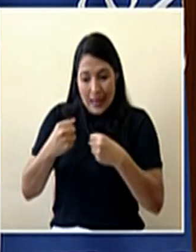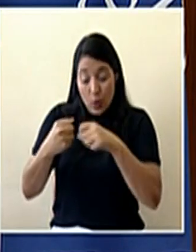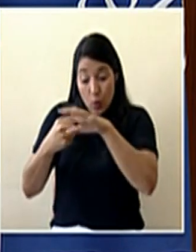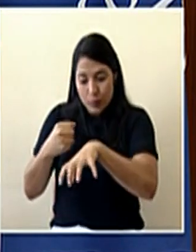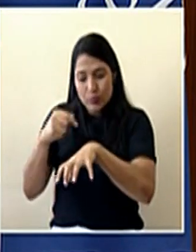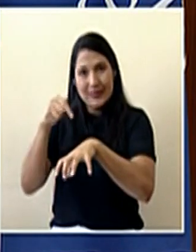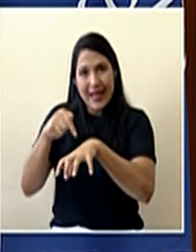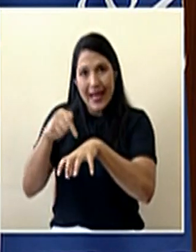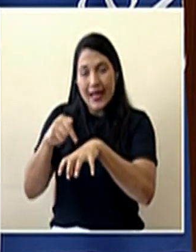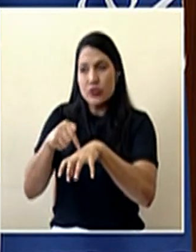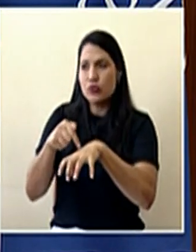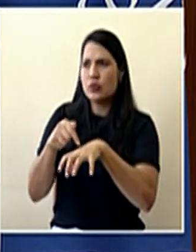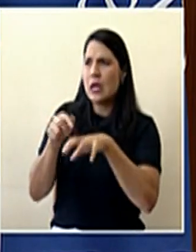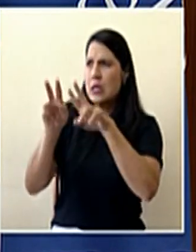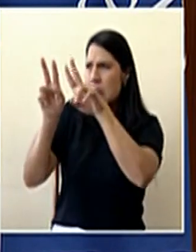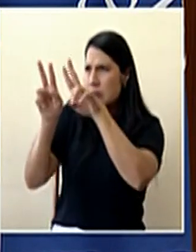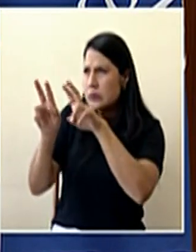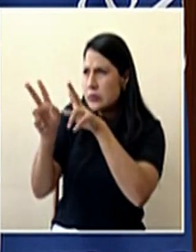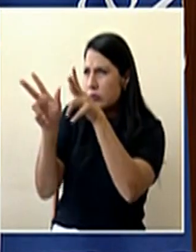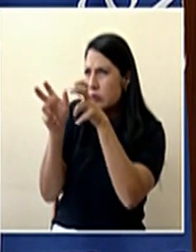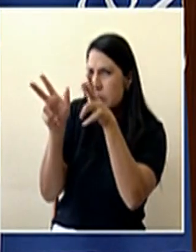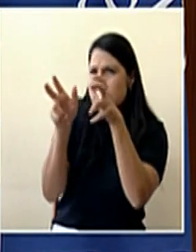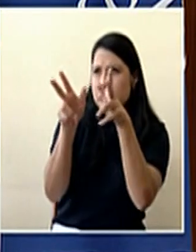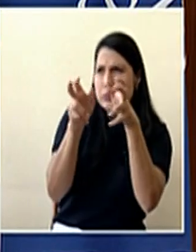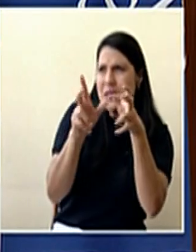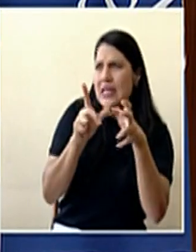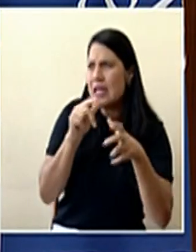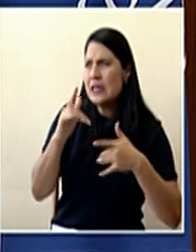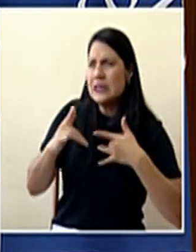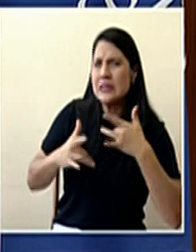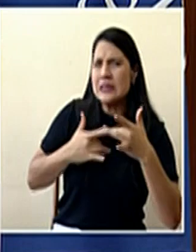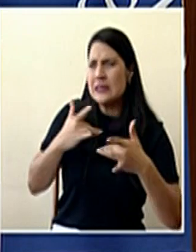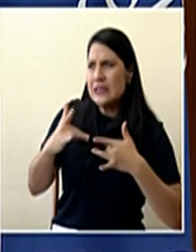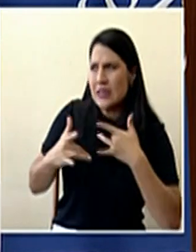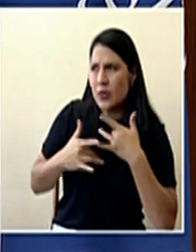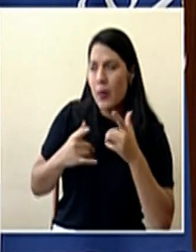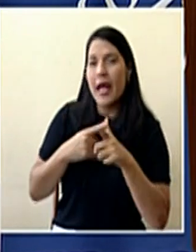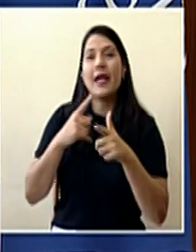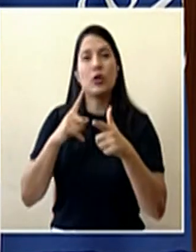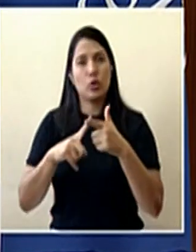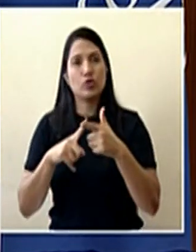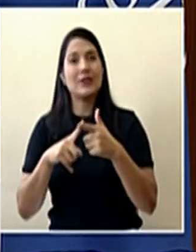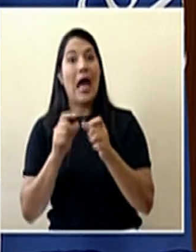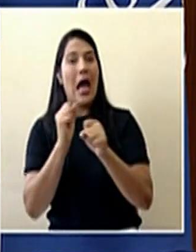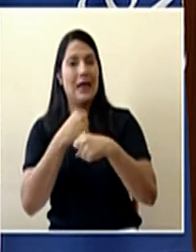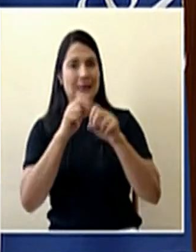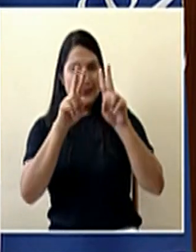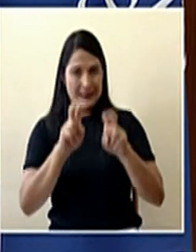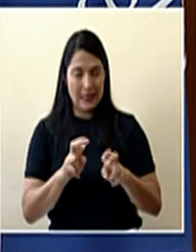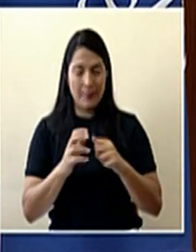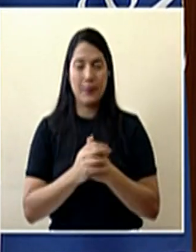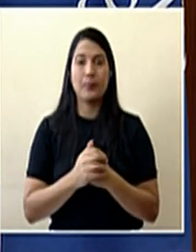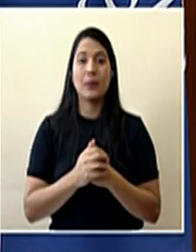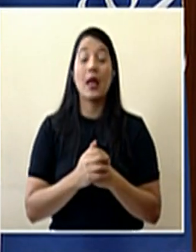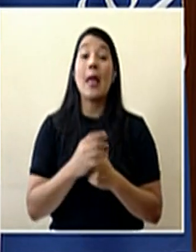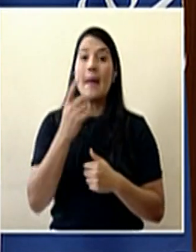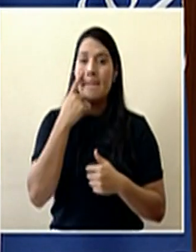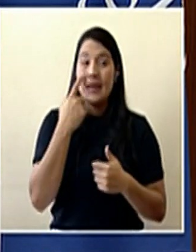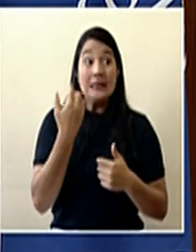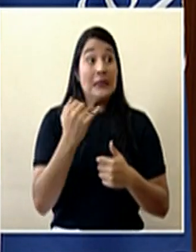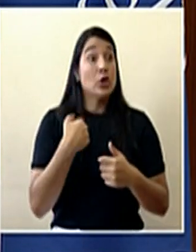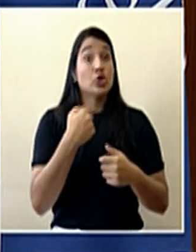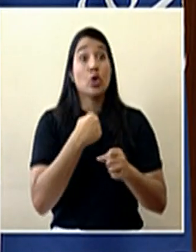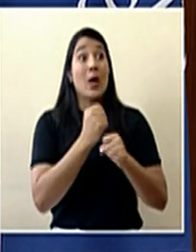de personas que tienen síntomas respiratorios y lo envían para análisis a ver qué virus está circulando. Yo le insisto porque imagínense que pruebas